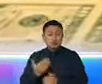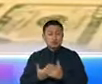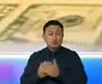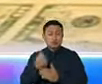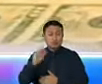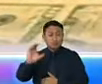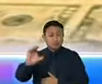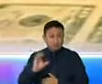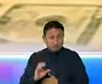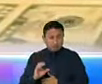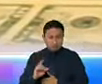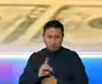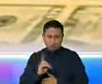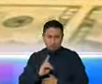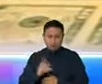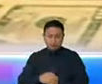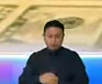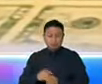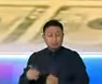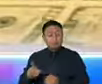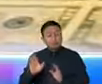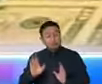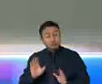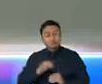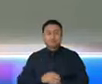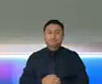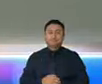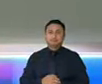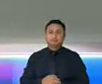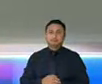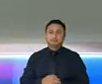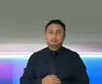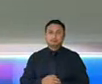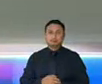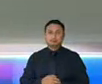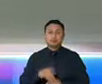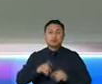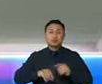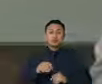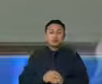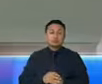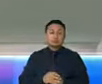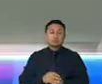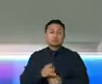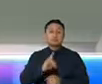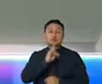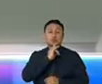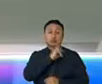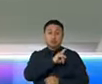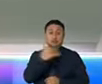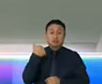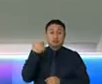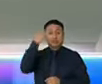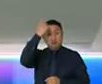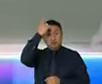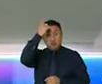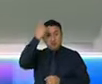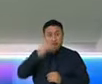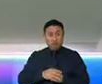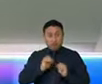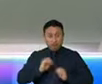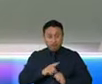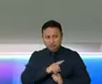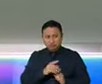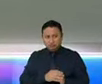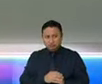créditos internacionales, advierte Roldán. Hay muchos tenedores de deuda que están en los Estados Unidos y es fundamental saber cuáles